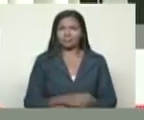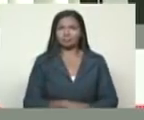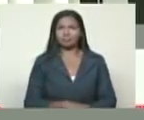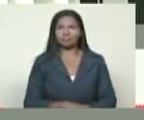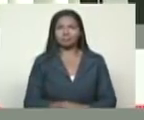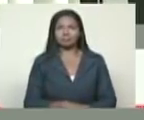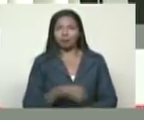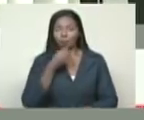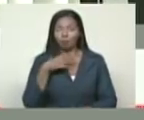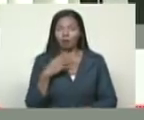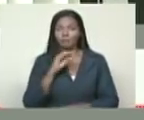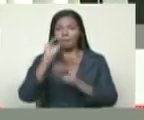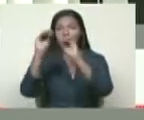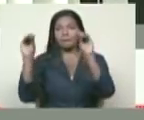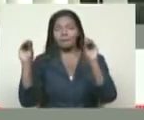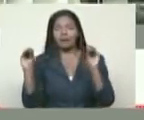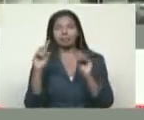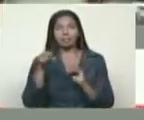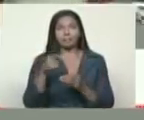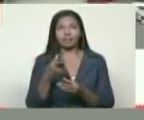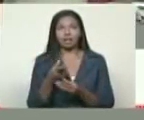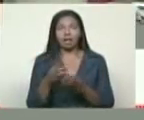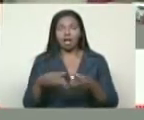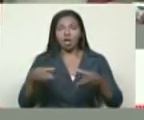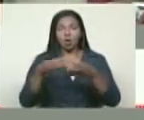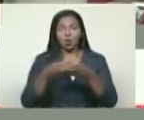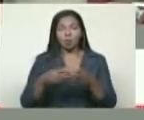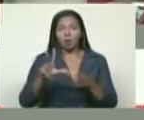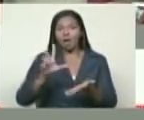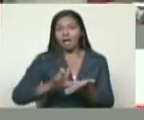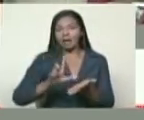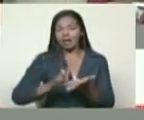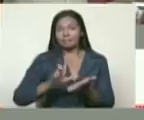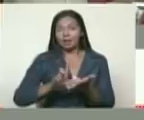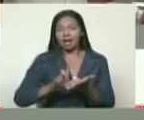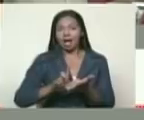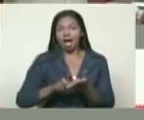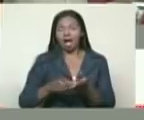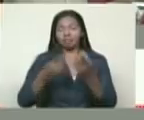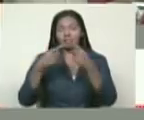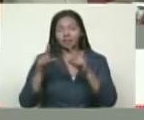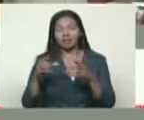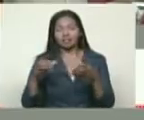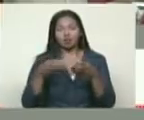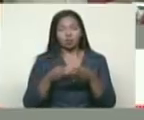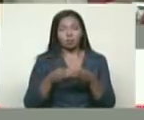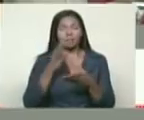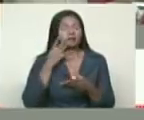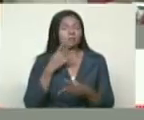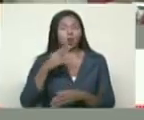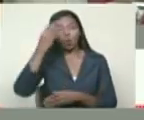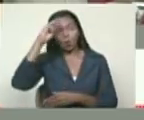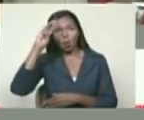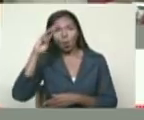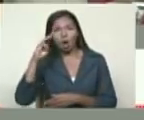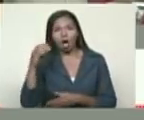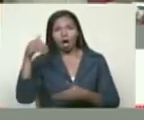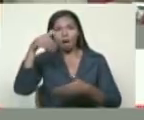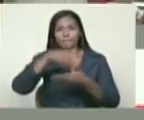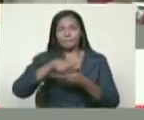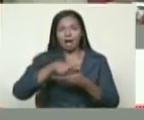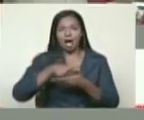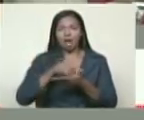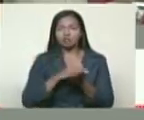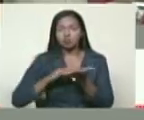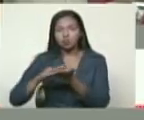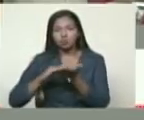Ahora andan llamando, ¿verdad? El grupo de Lima, el otro, que si Cuba, para que Cuba busque una